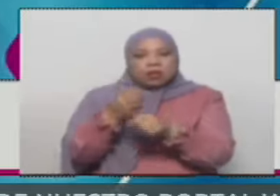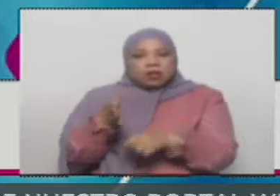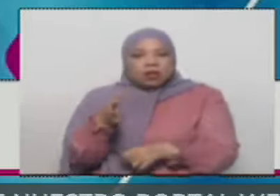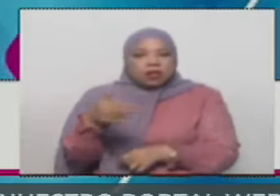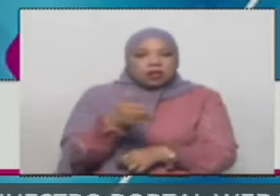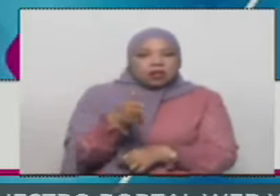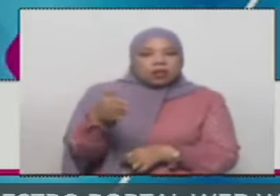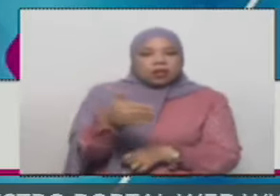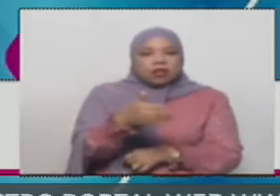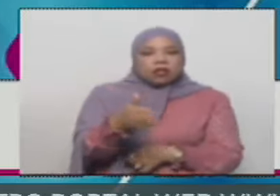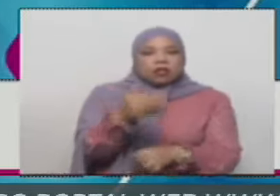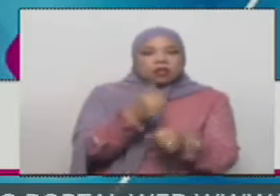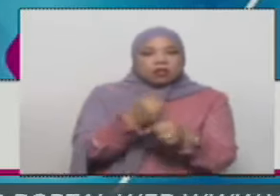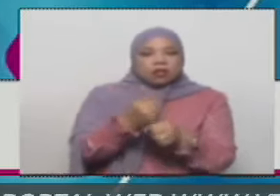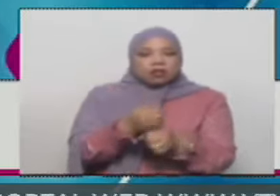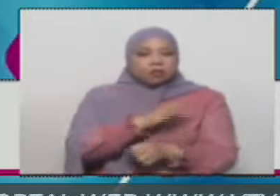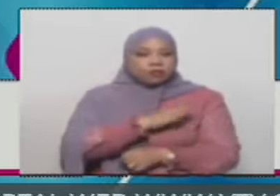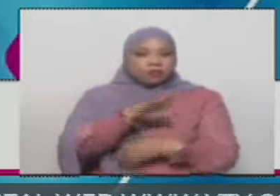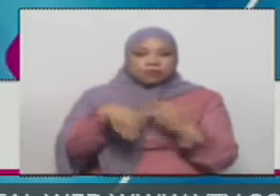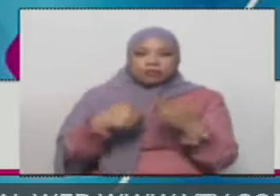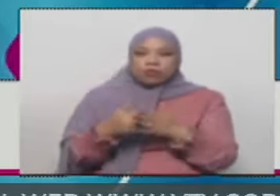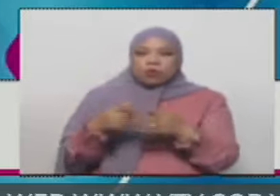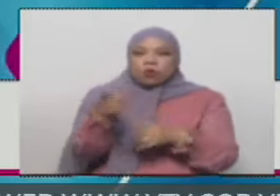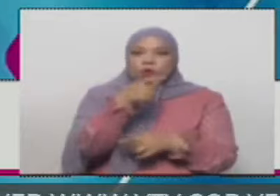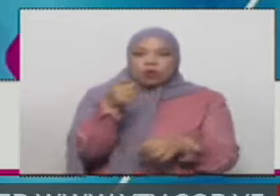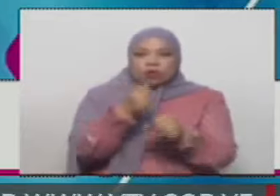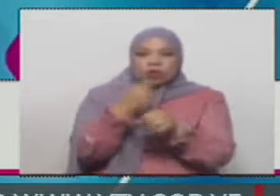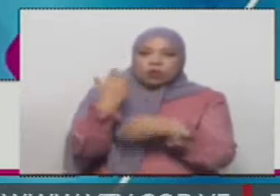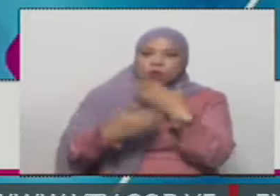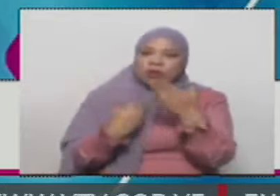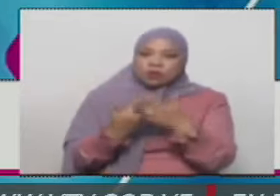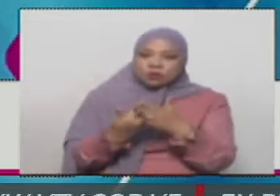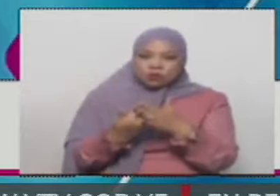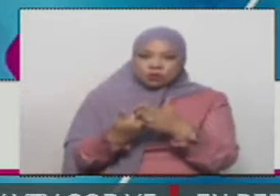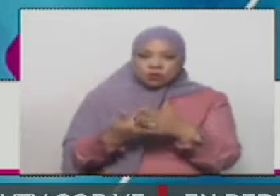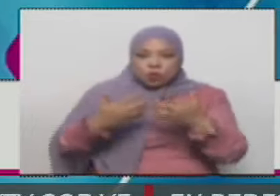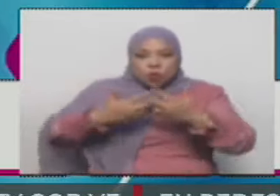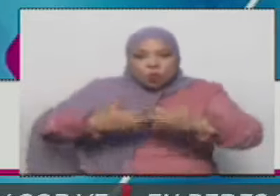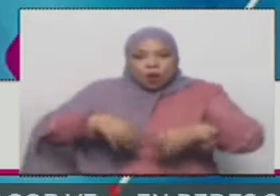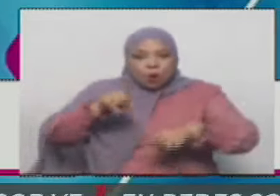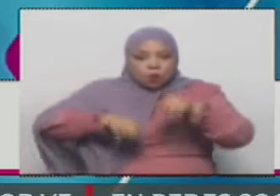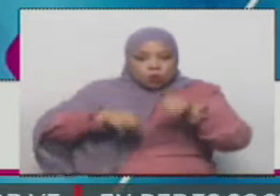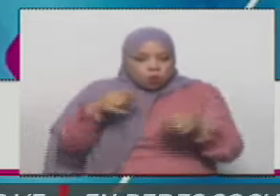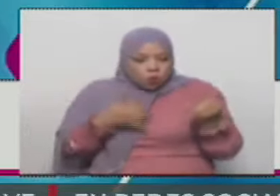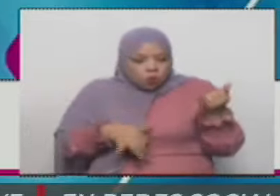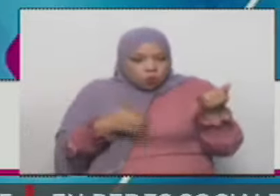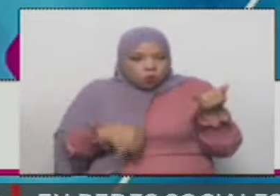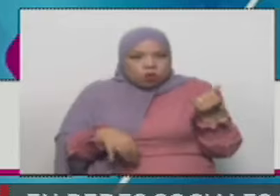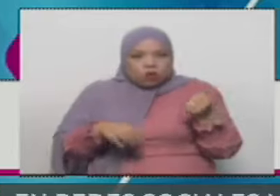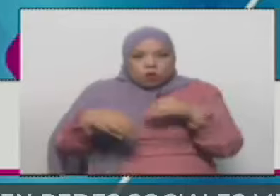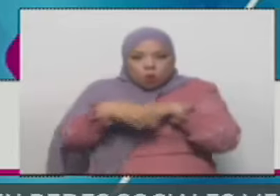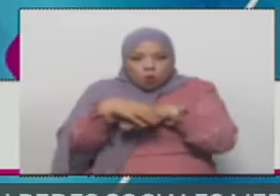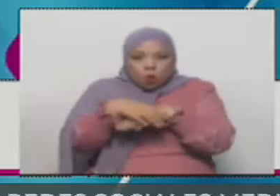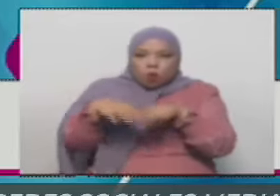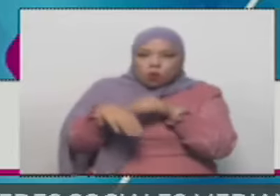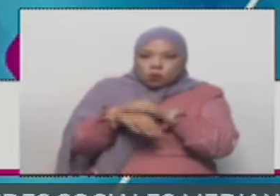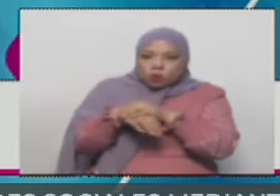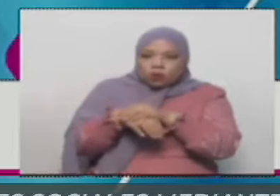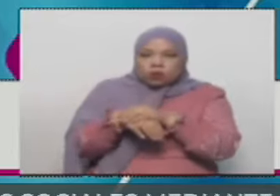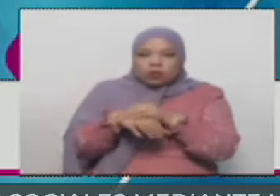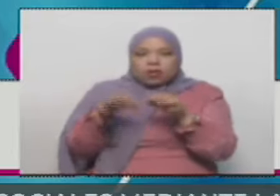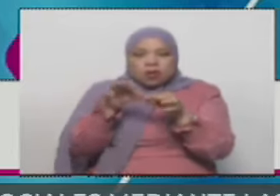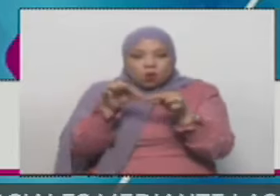los símbolos de las diversiones, ellos buscan la manera de hacerlo. Los instrumentos musicales, las alpargatas, las